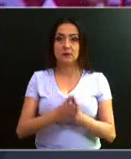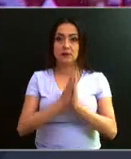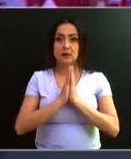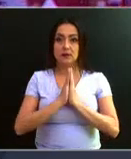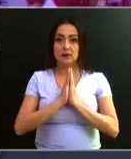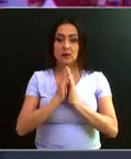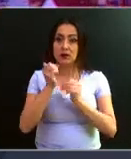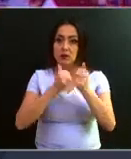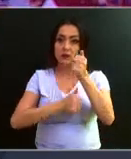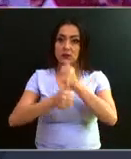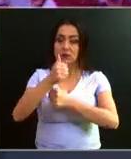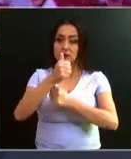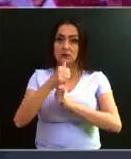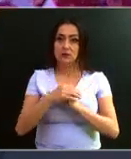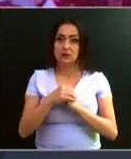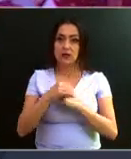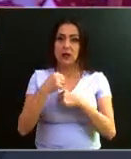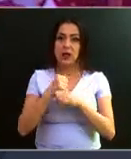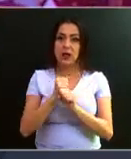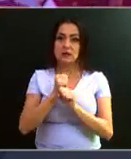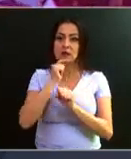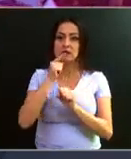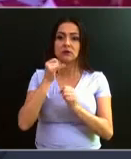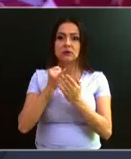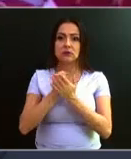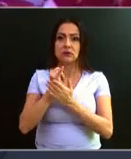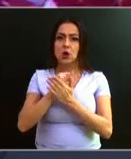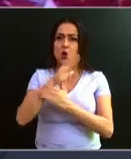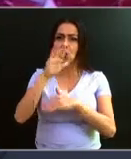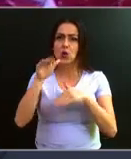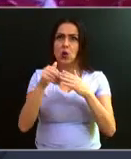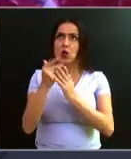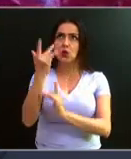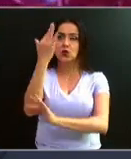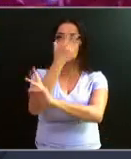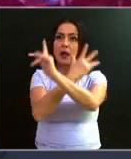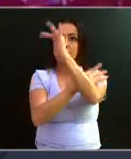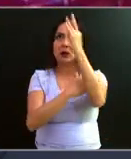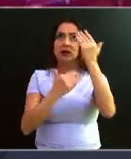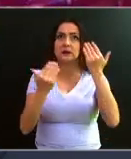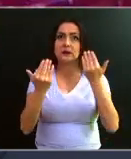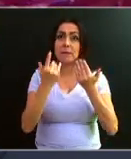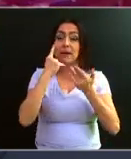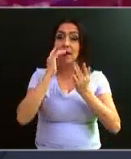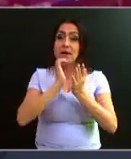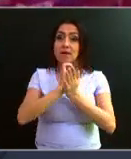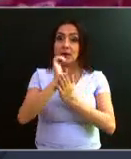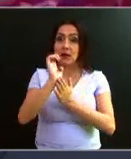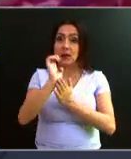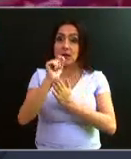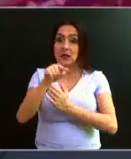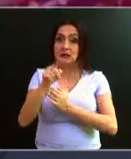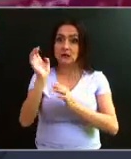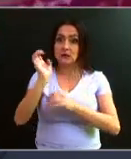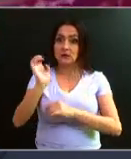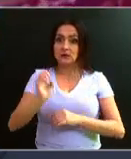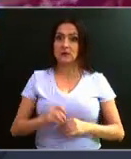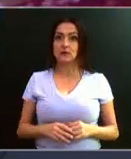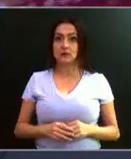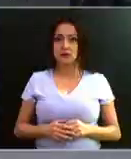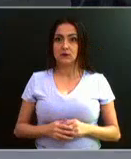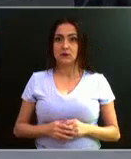a las autoridades realizar un estudio de todos los árboles cercanos para evitar estas emergencias.